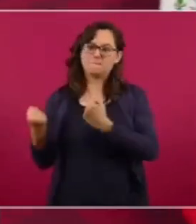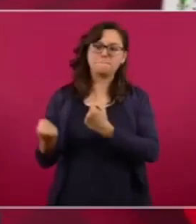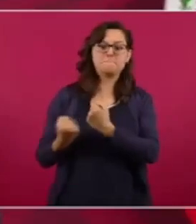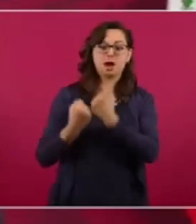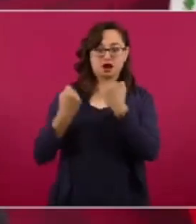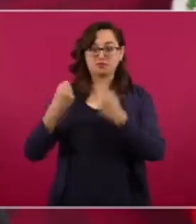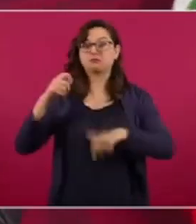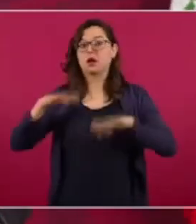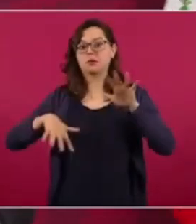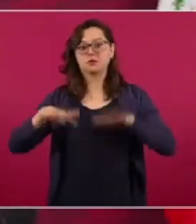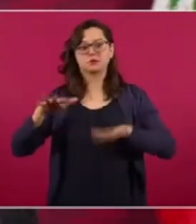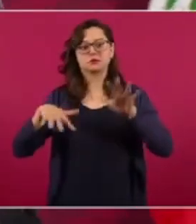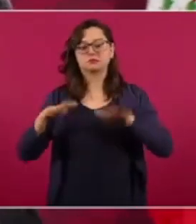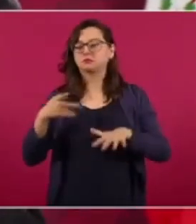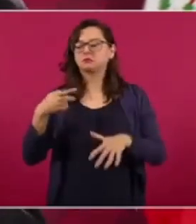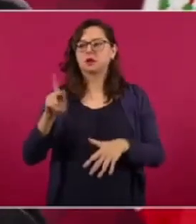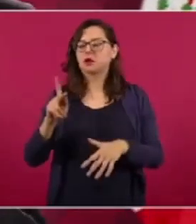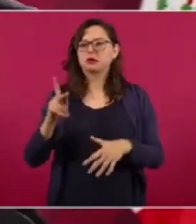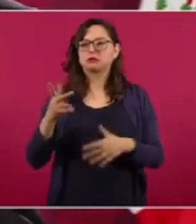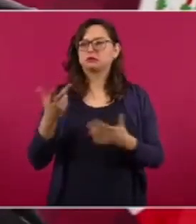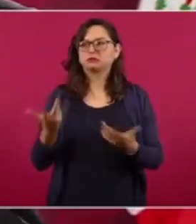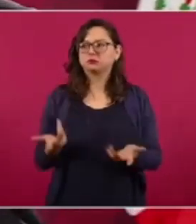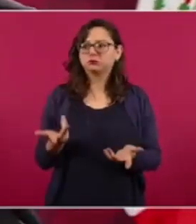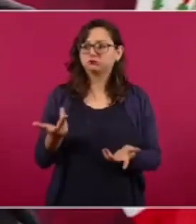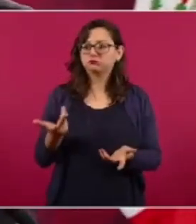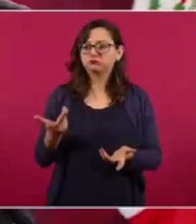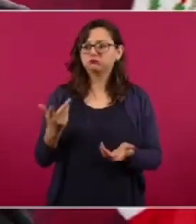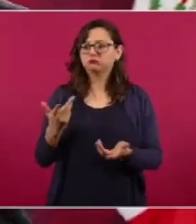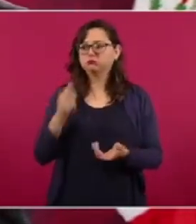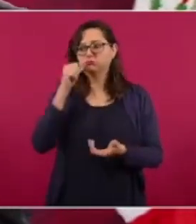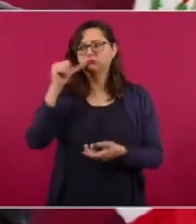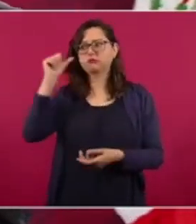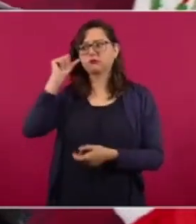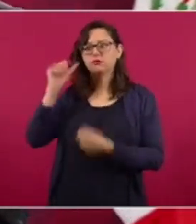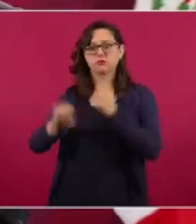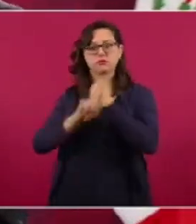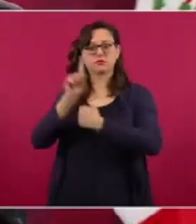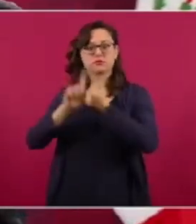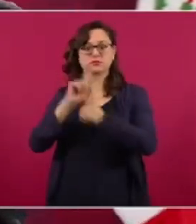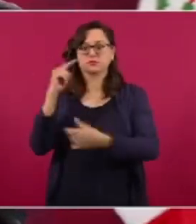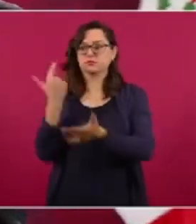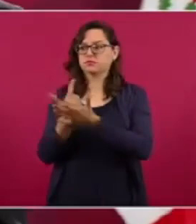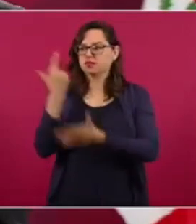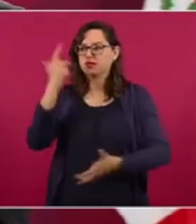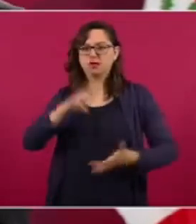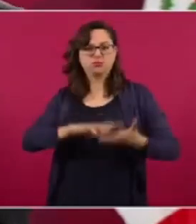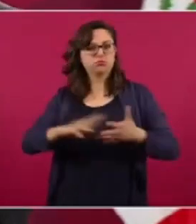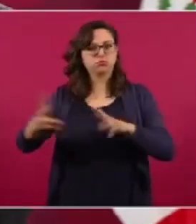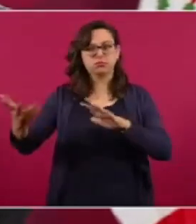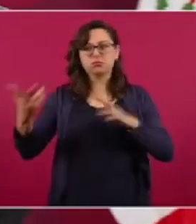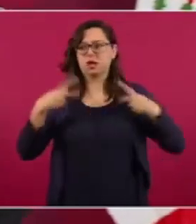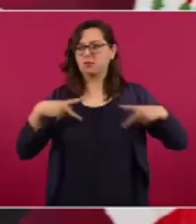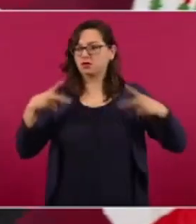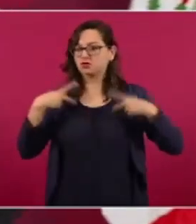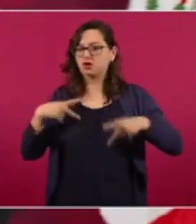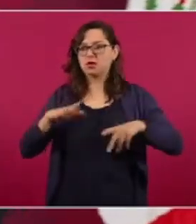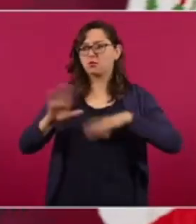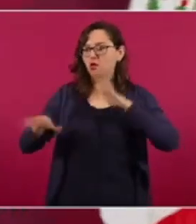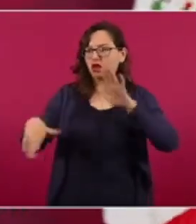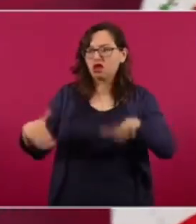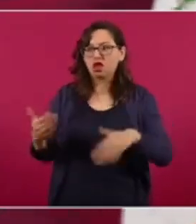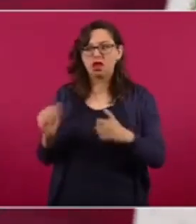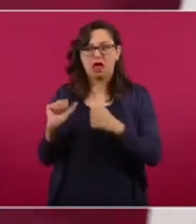hubo fallecimientos, no hubo violencia. Los ciudadanos,